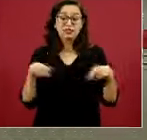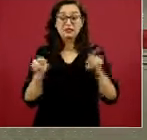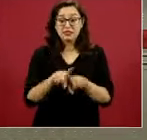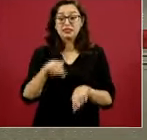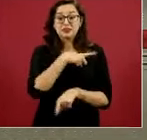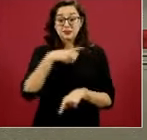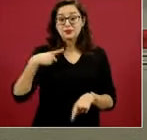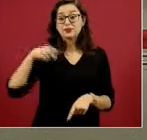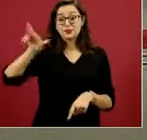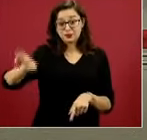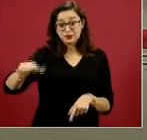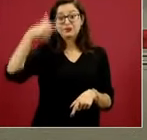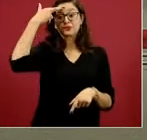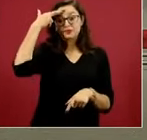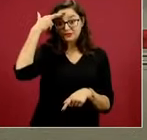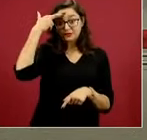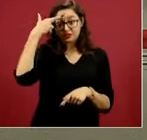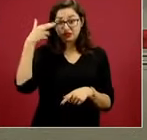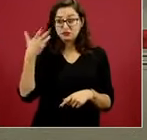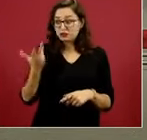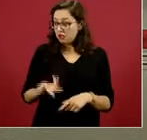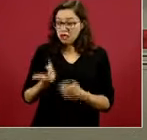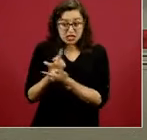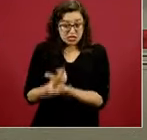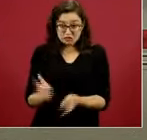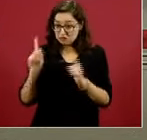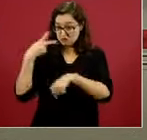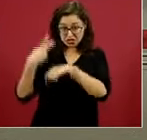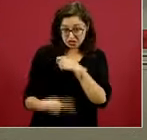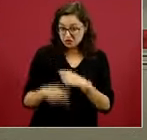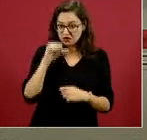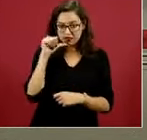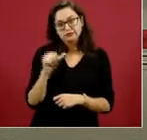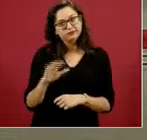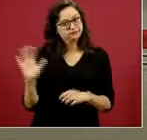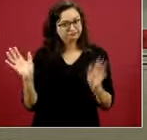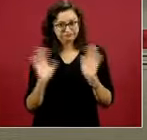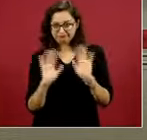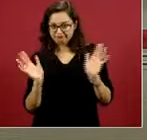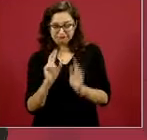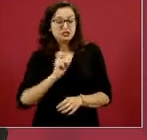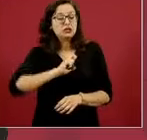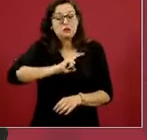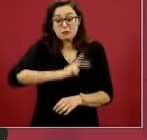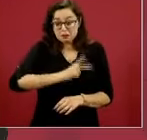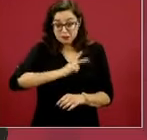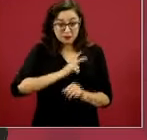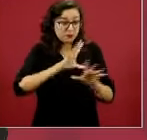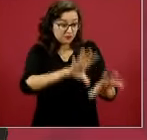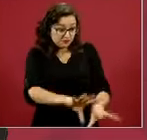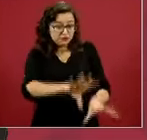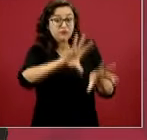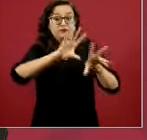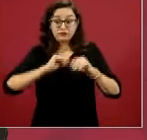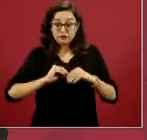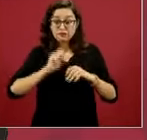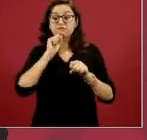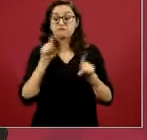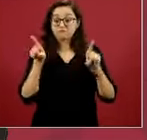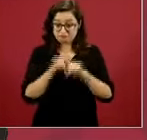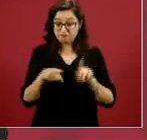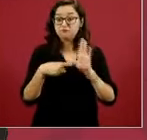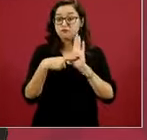que tampoco es que están totalmente libres de cualquier complicación, ¿no? Este virus, y también lo hemos presentado, datos